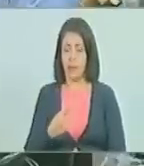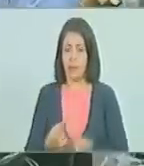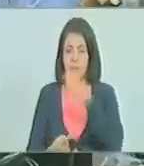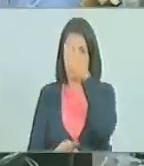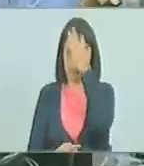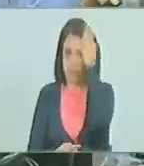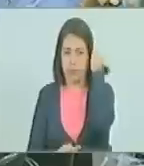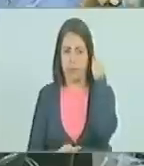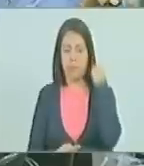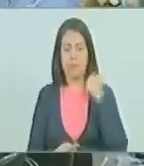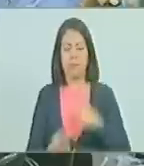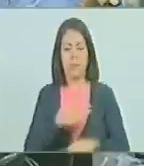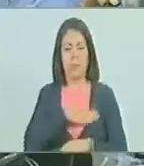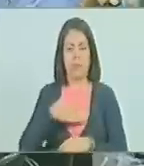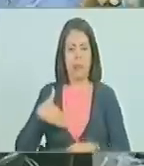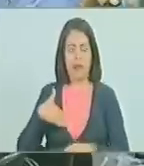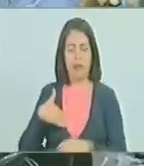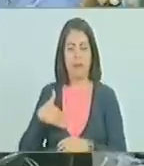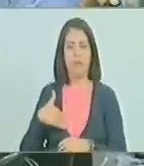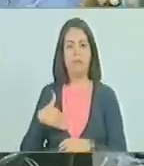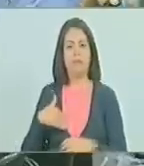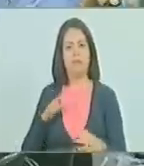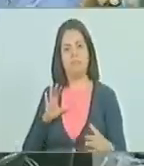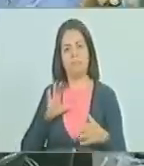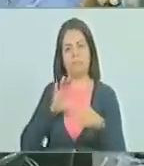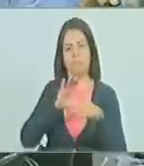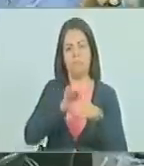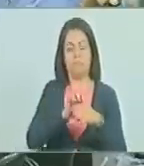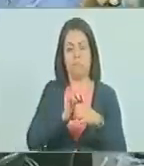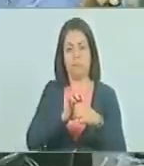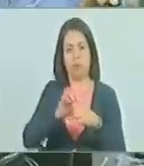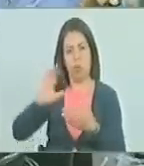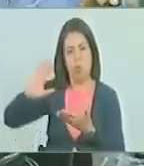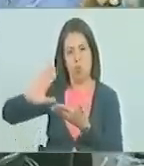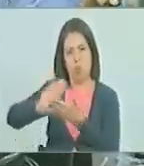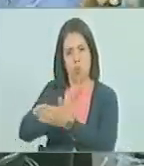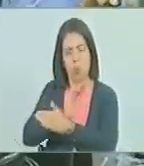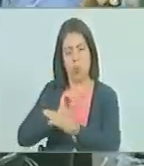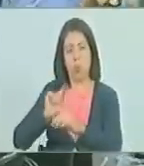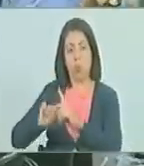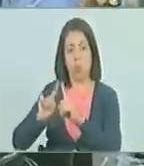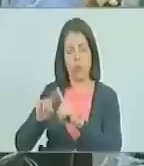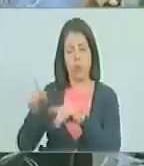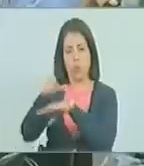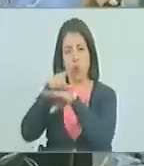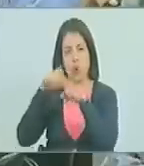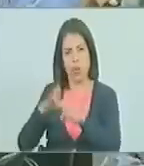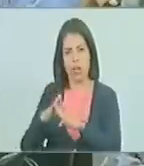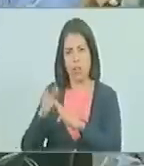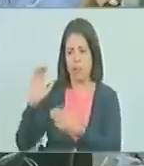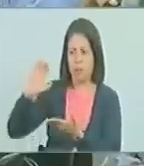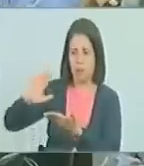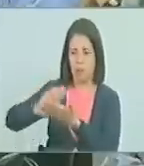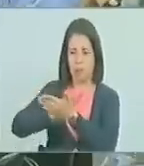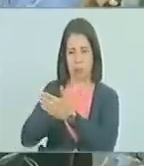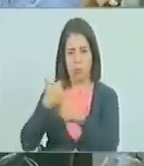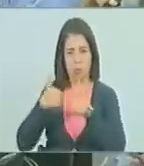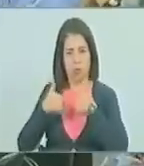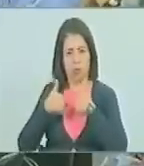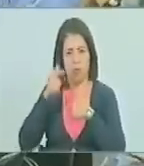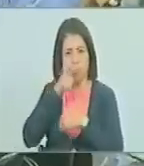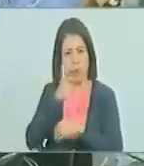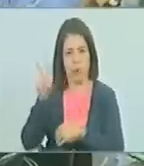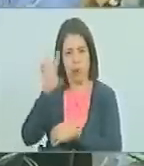a intentar sostener o derrocar un gobierno a costa del sufrimiento del pueblo de Venezuela, eso